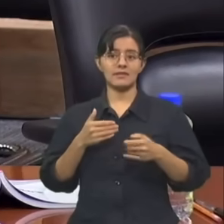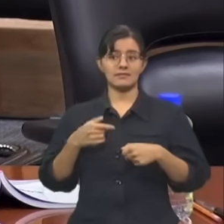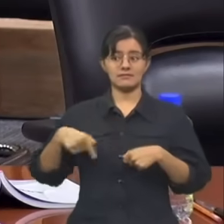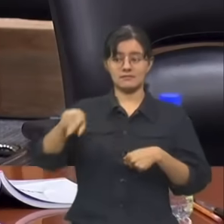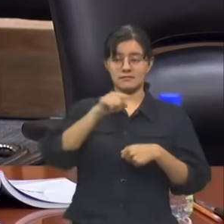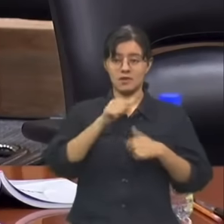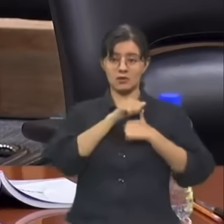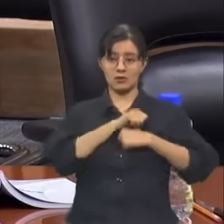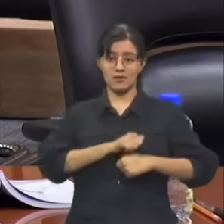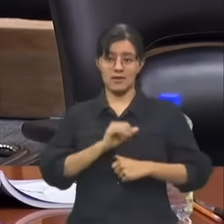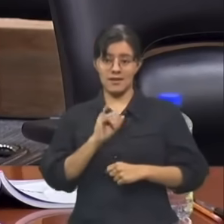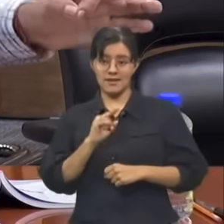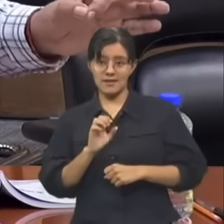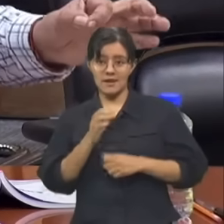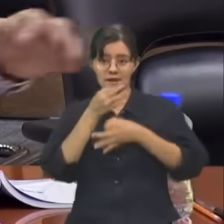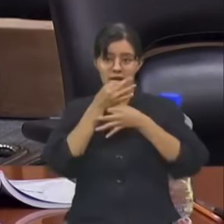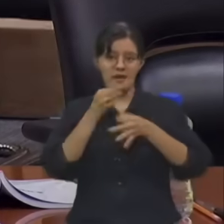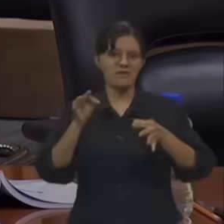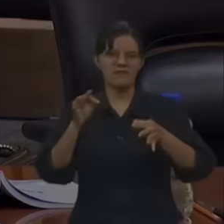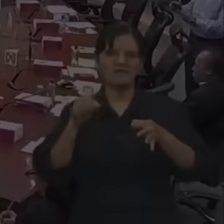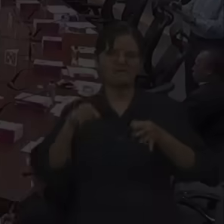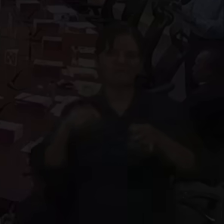que nadie de manera inmoral e ilegal